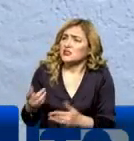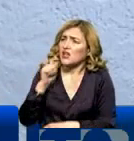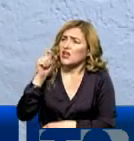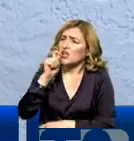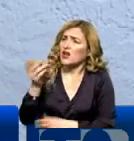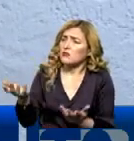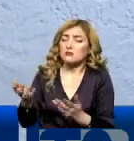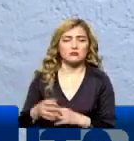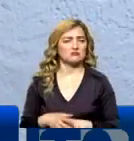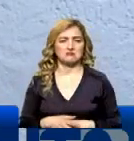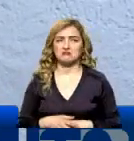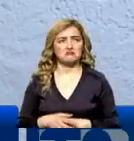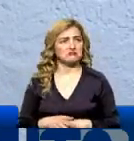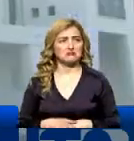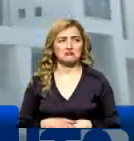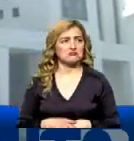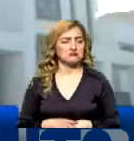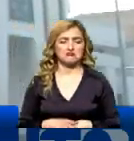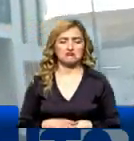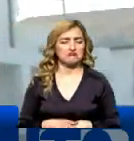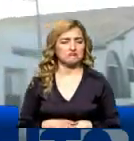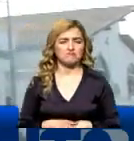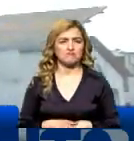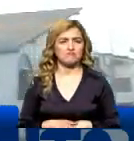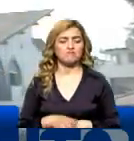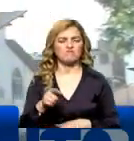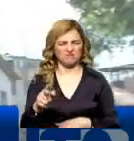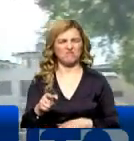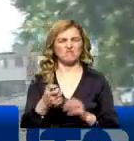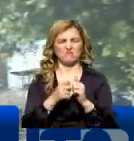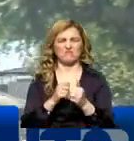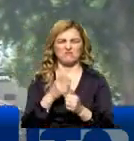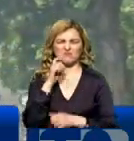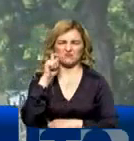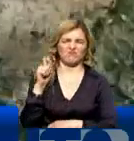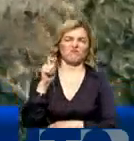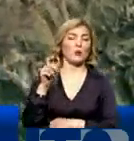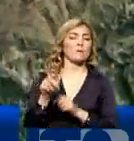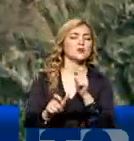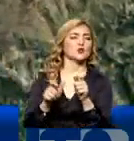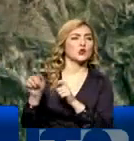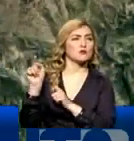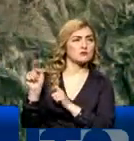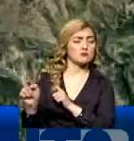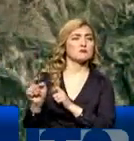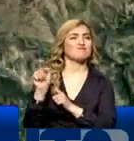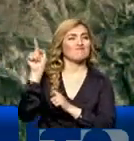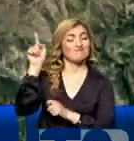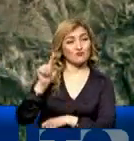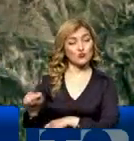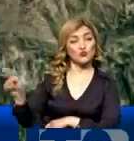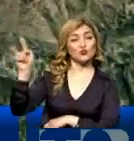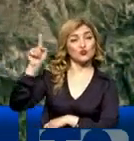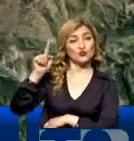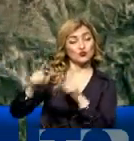reclamo interpuesto, sellado. Esta y otras inconformidades genera que los habitantes de Cumbayá, Pifo, Nayón,